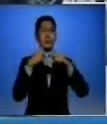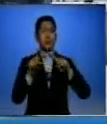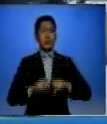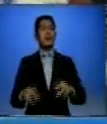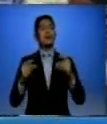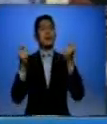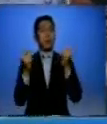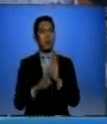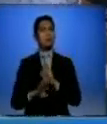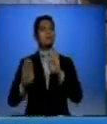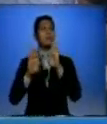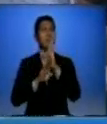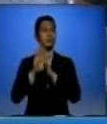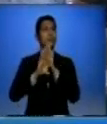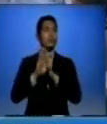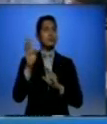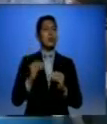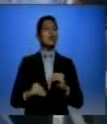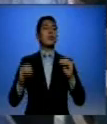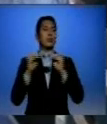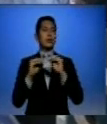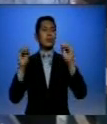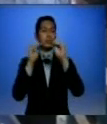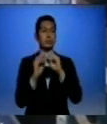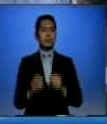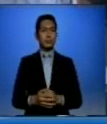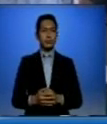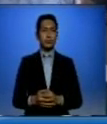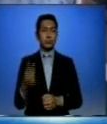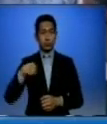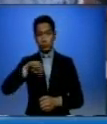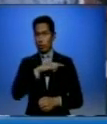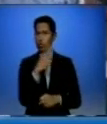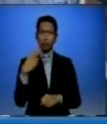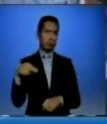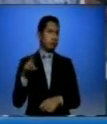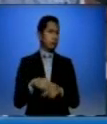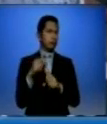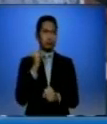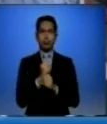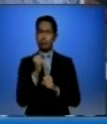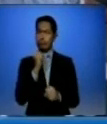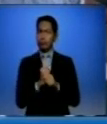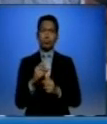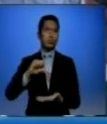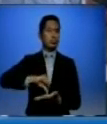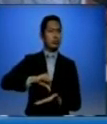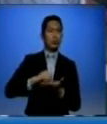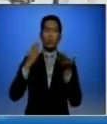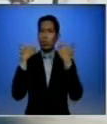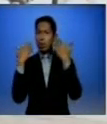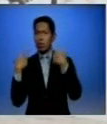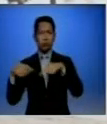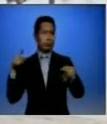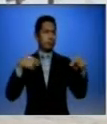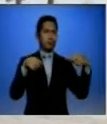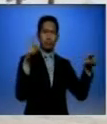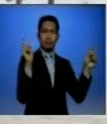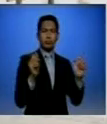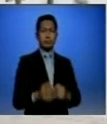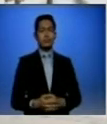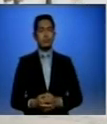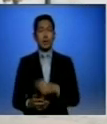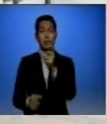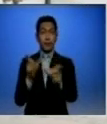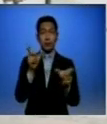reactivando. Normalmente estamos trabajando para la ciudad de Guayaquil, a todas partes. La población mira